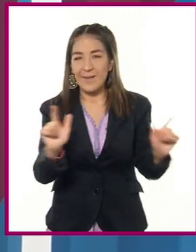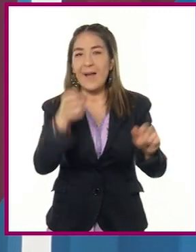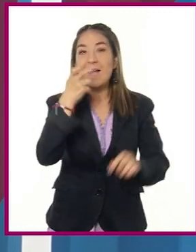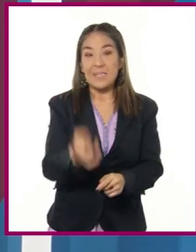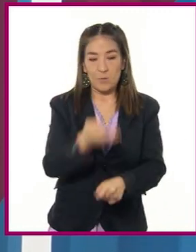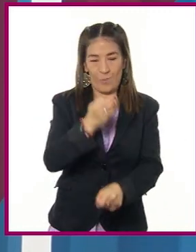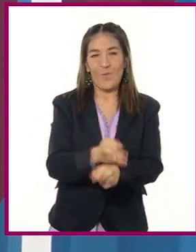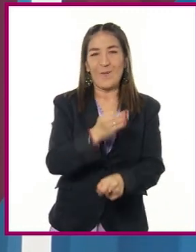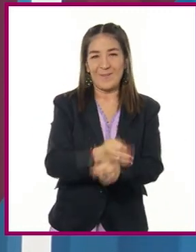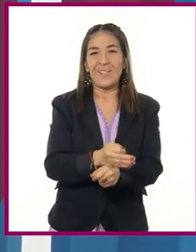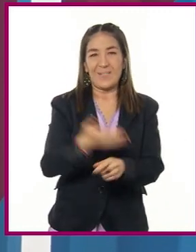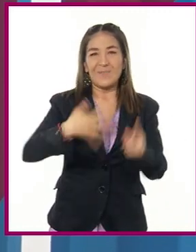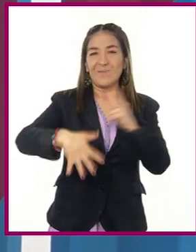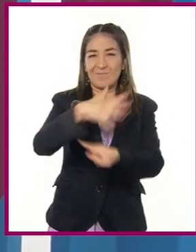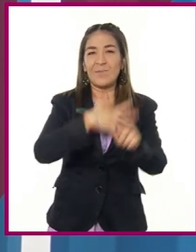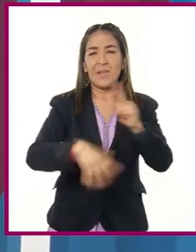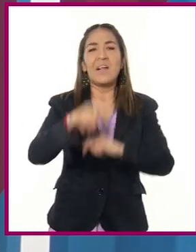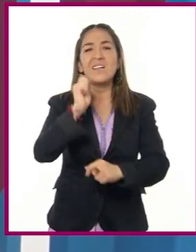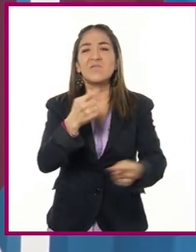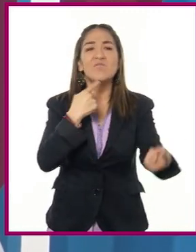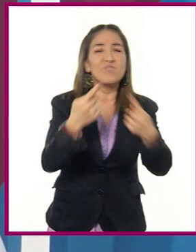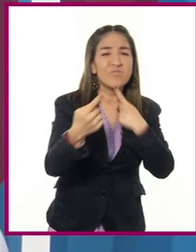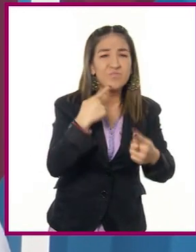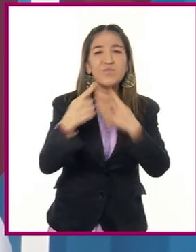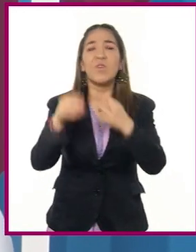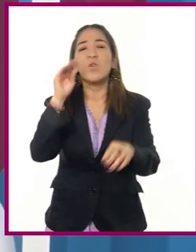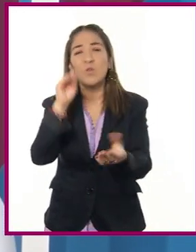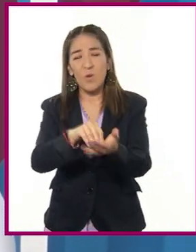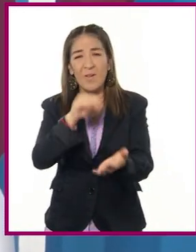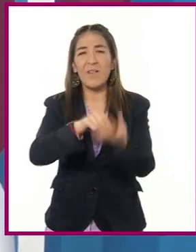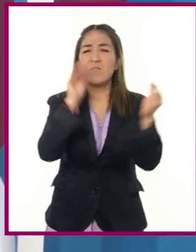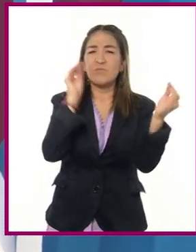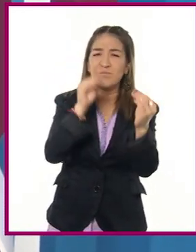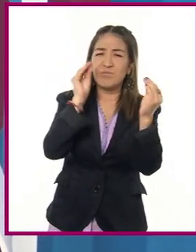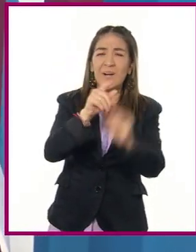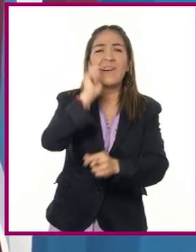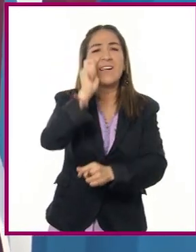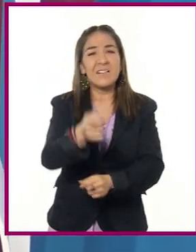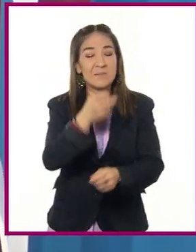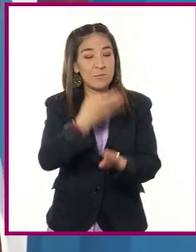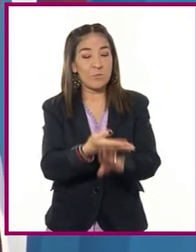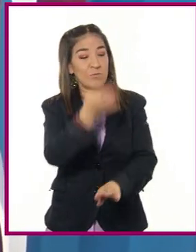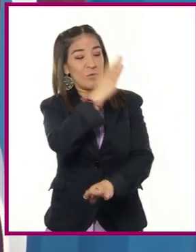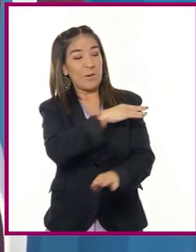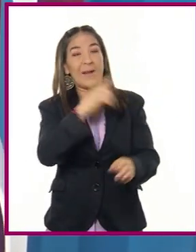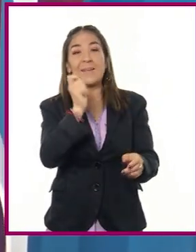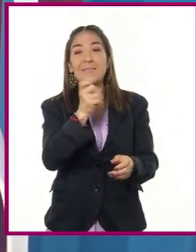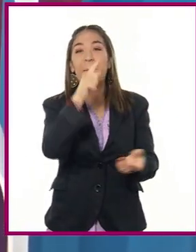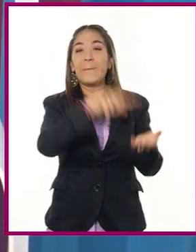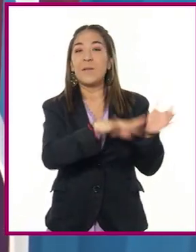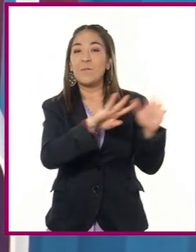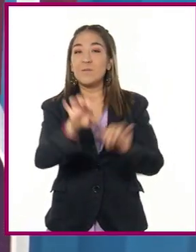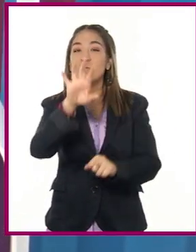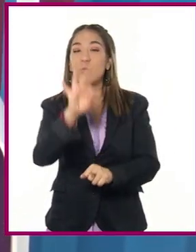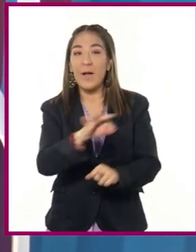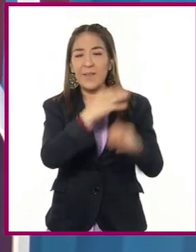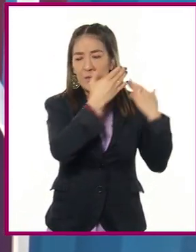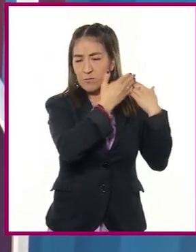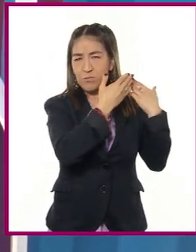cuyo origen está en la discusión del keynesianismo de los años 40, pero que se impone